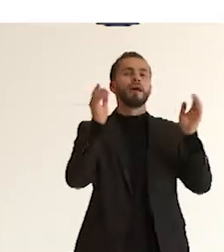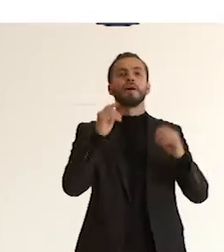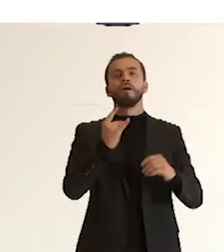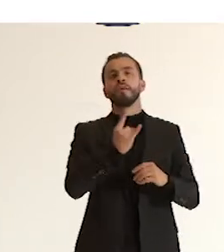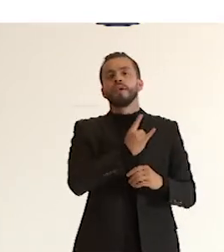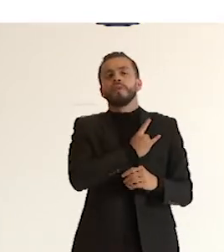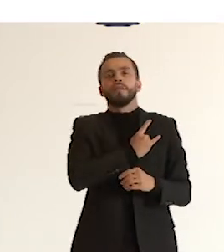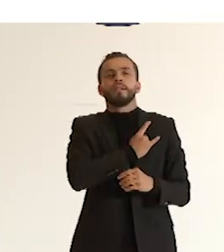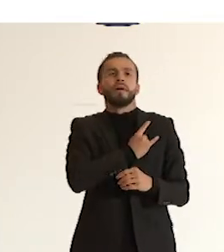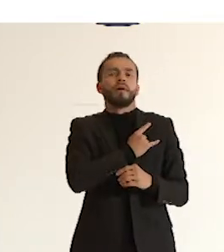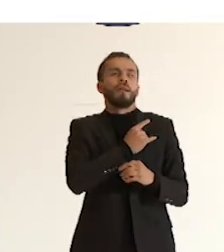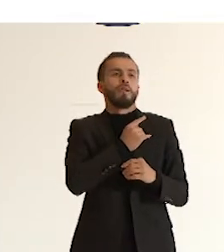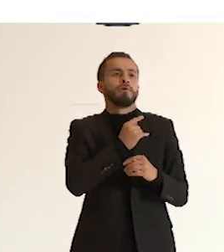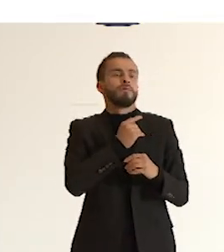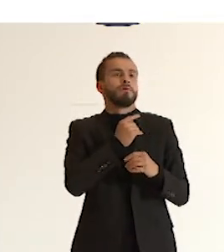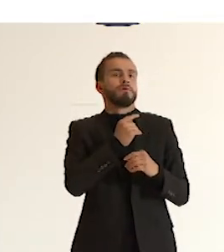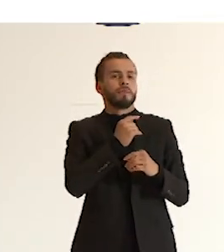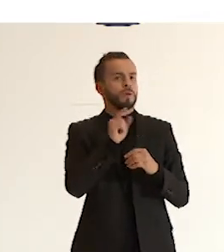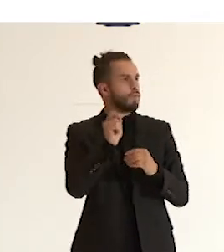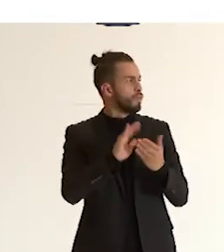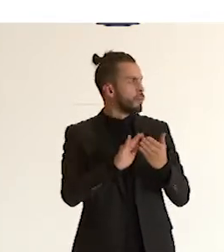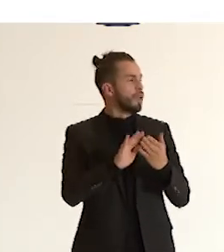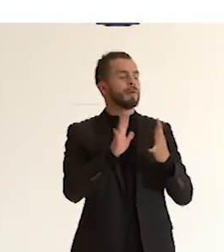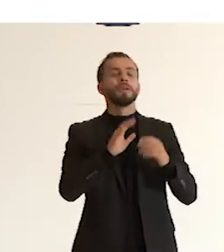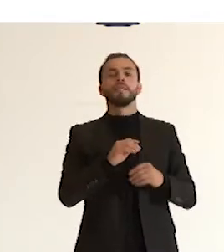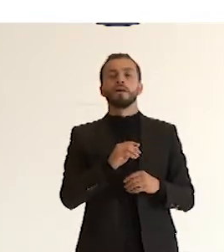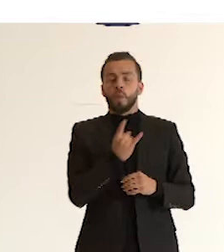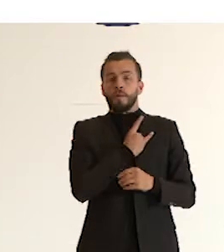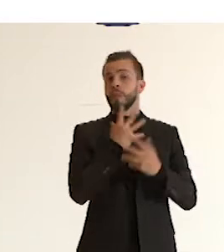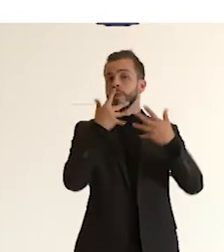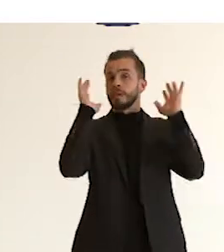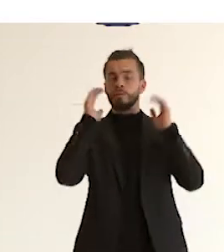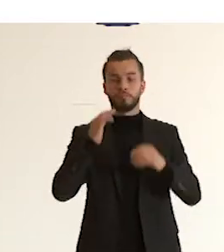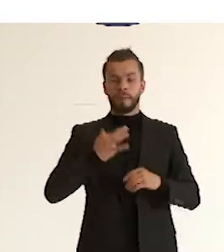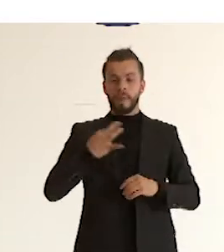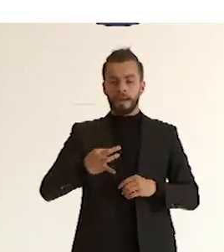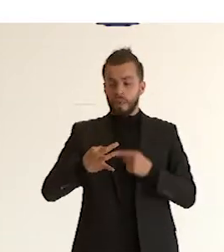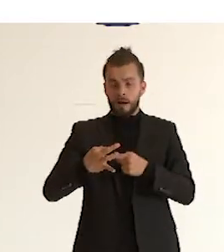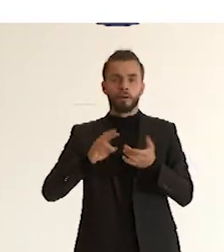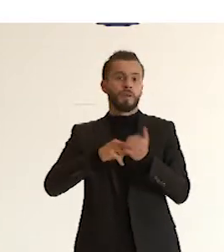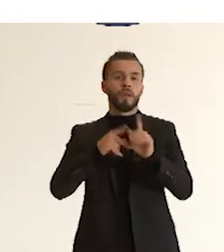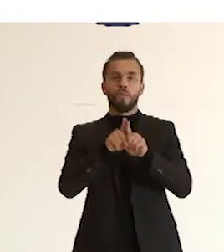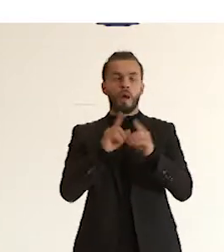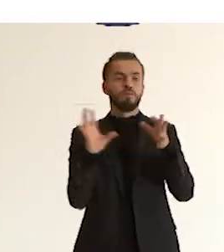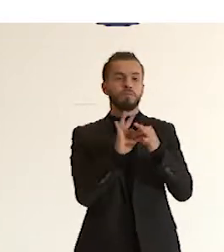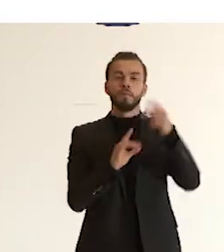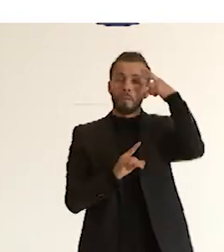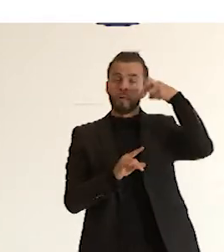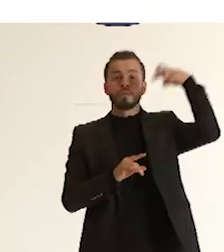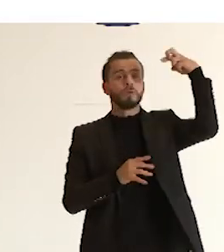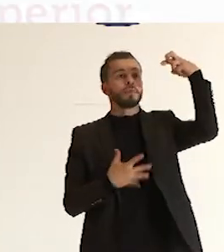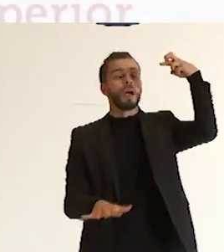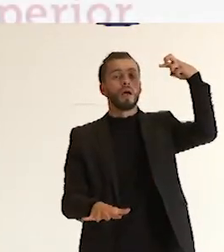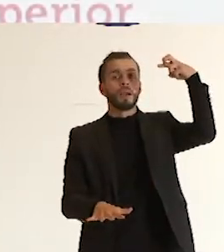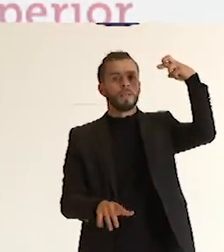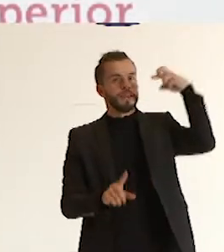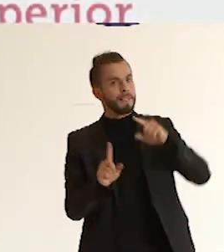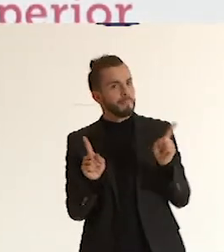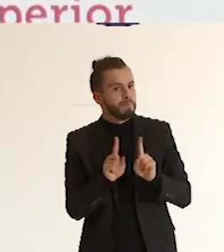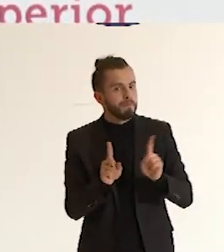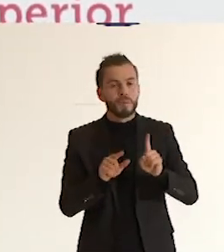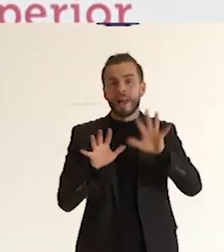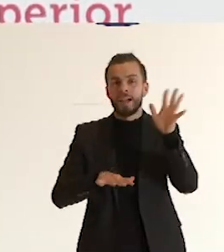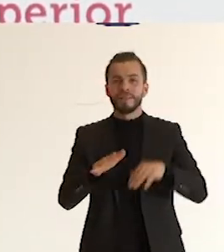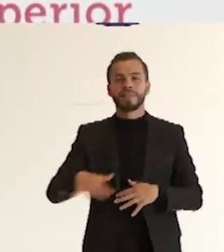perdón se limita exclusivamente al ámbito profesional muchas de las preocupaciones que se manejan en la